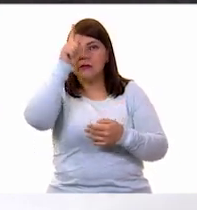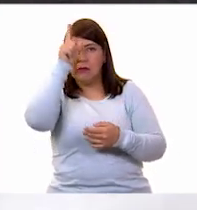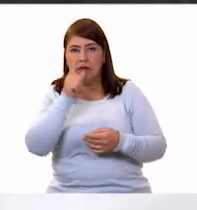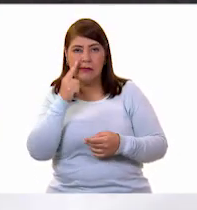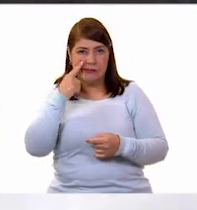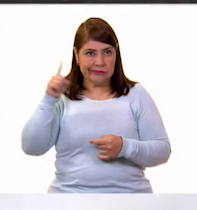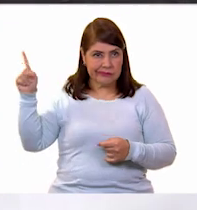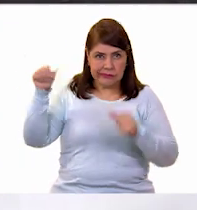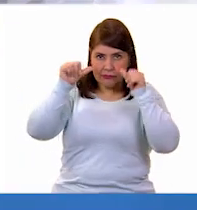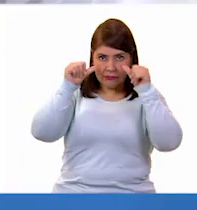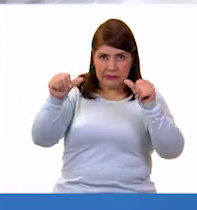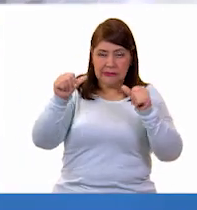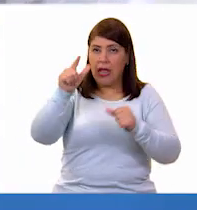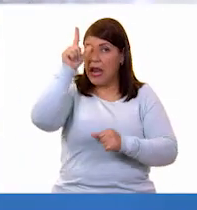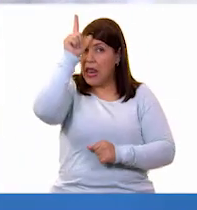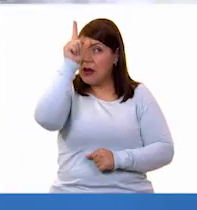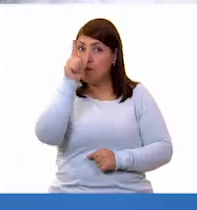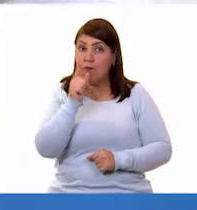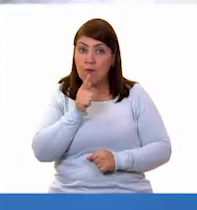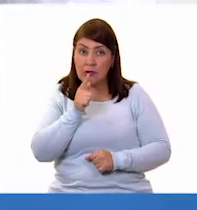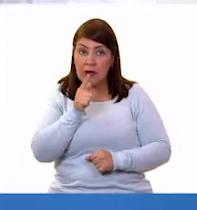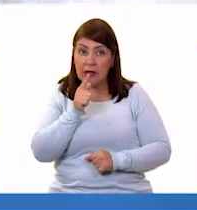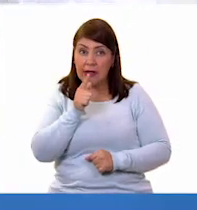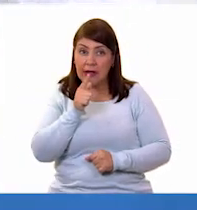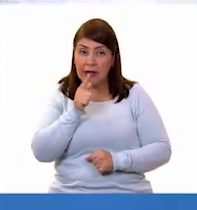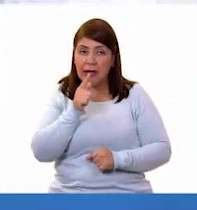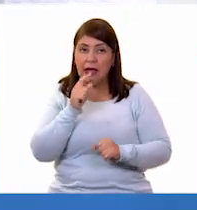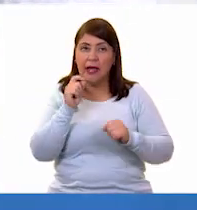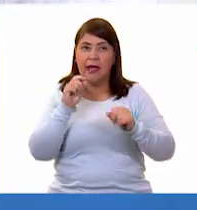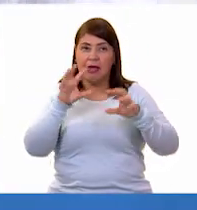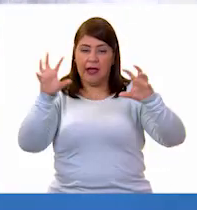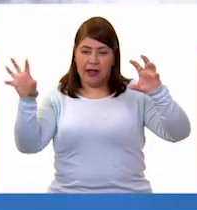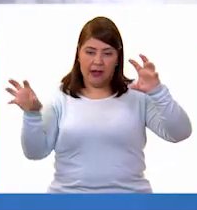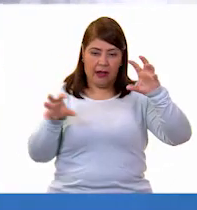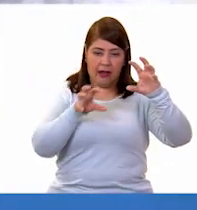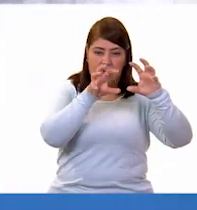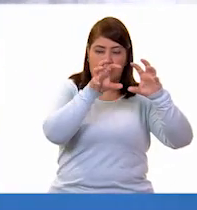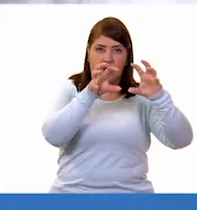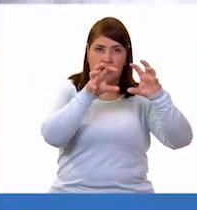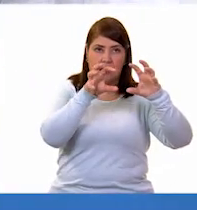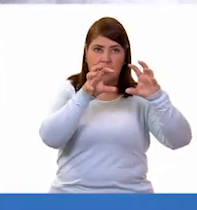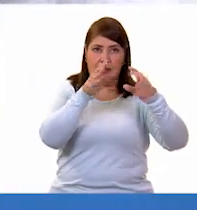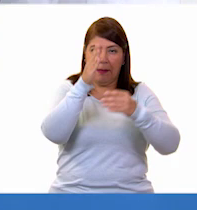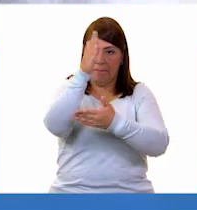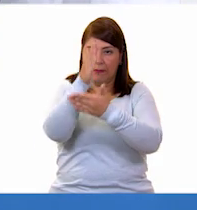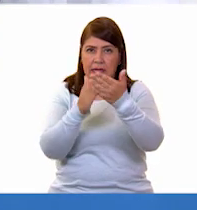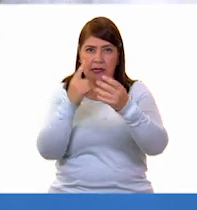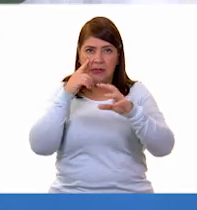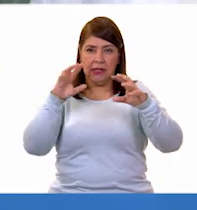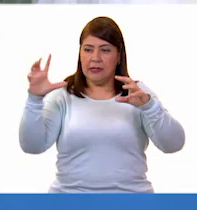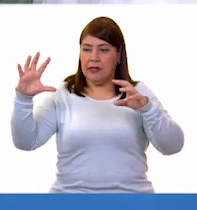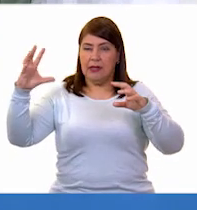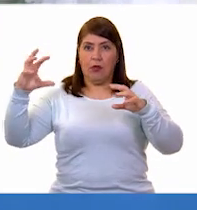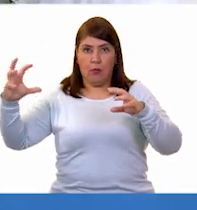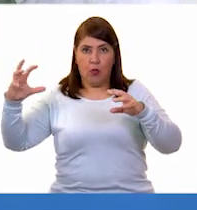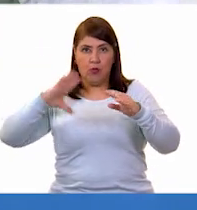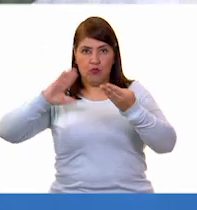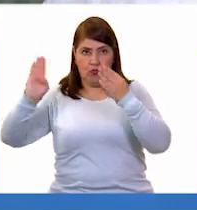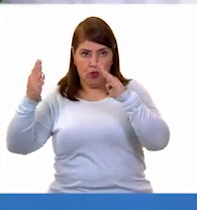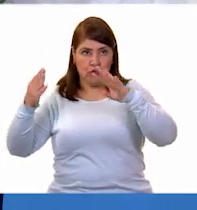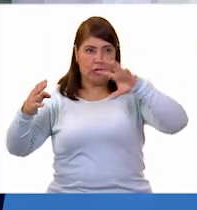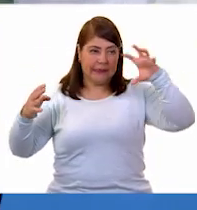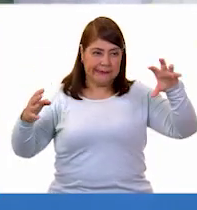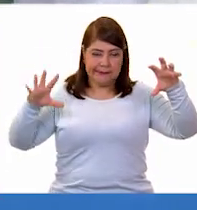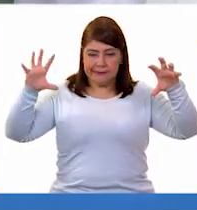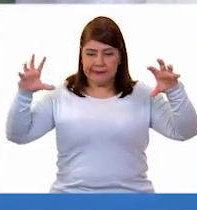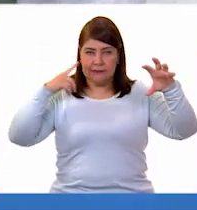Entonces, la Luna dijimos que va entre la Tierra y el Sol. Bien. Y entonces, ahí, volví a romper un